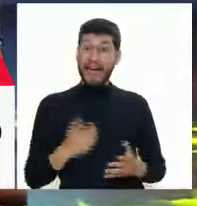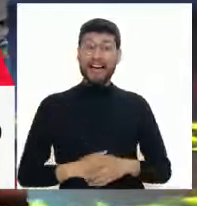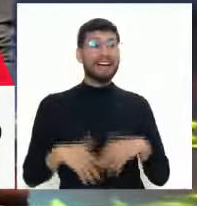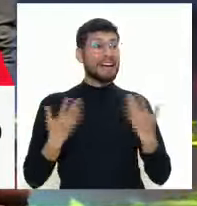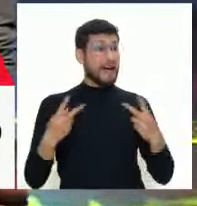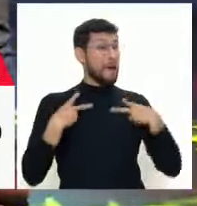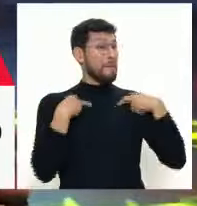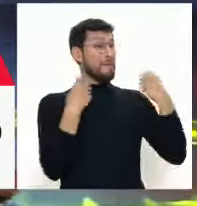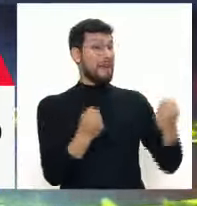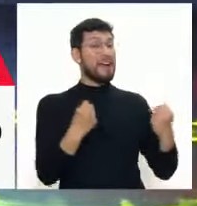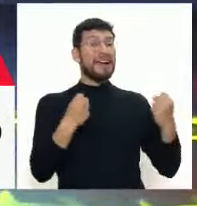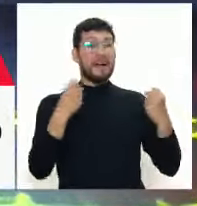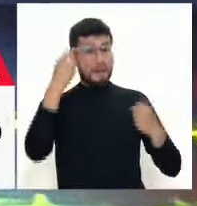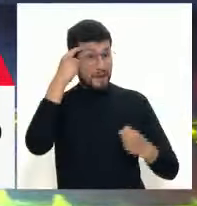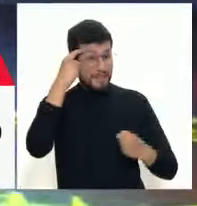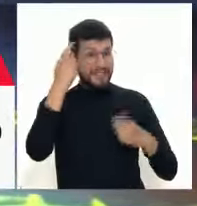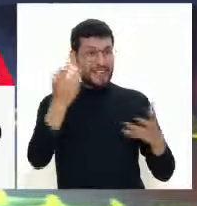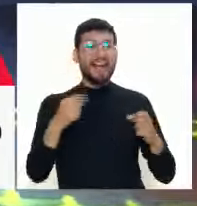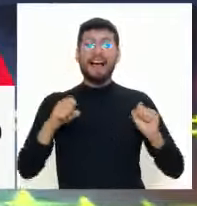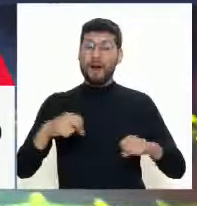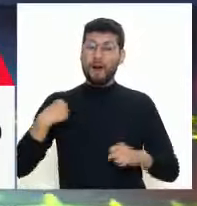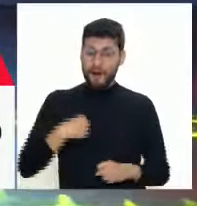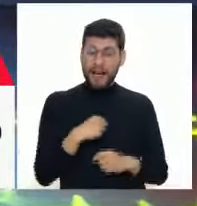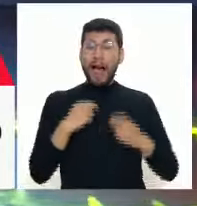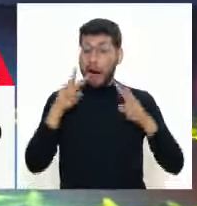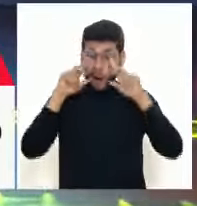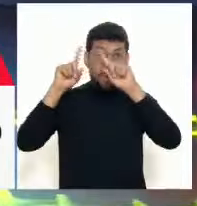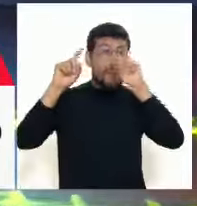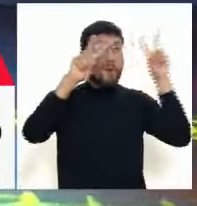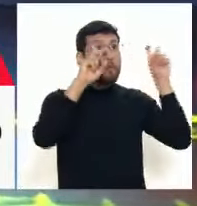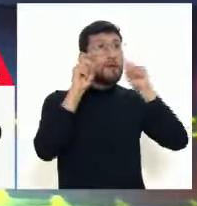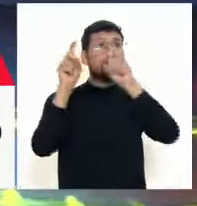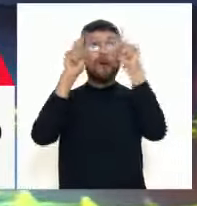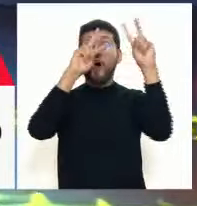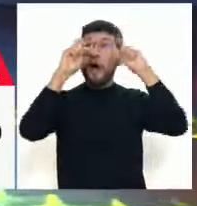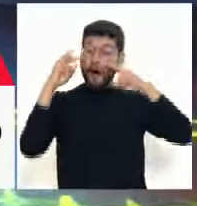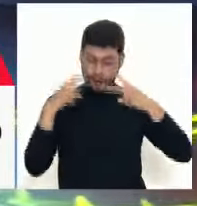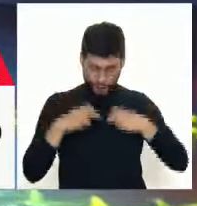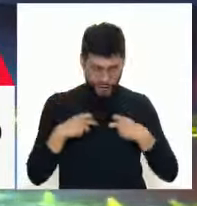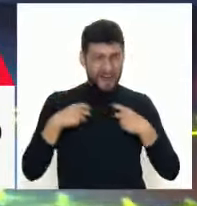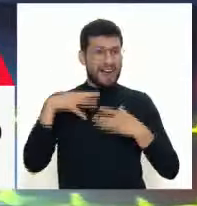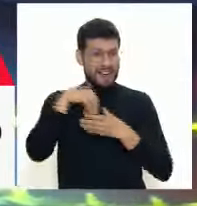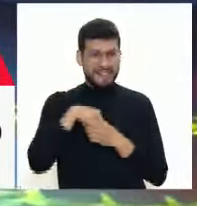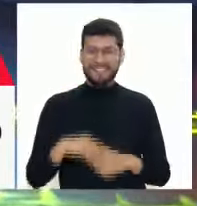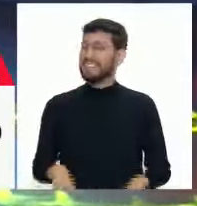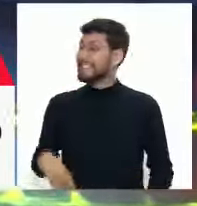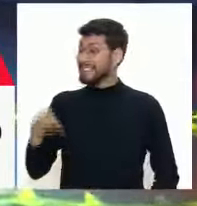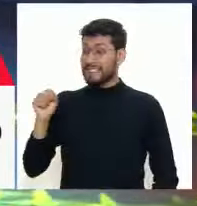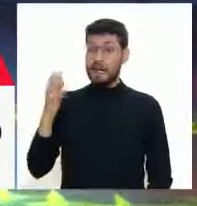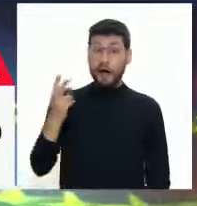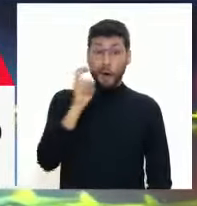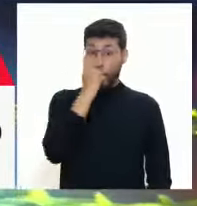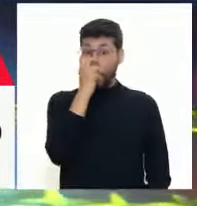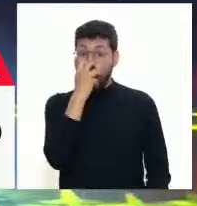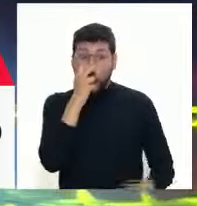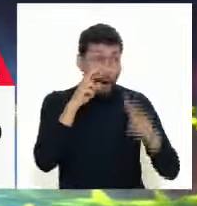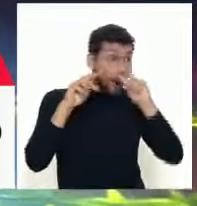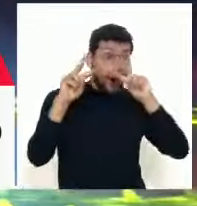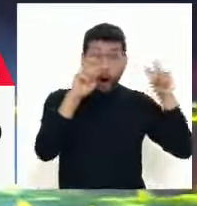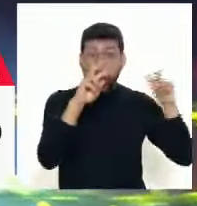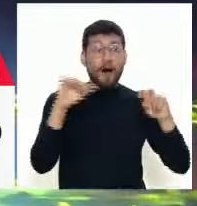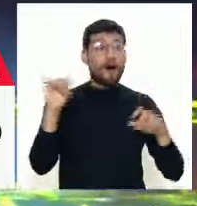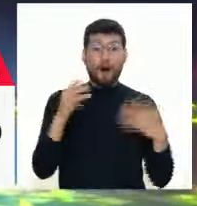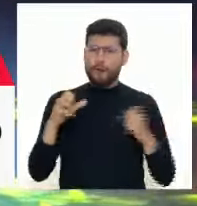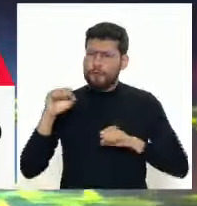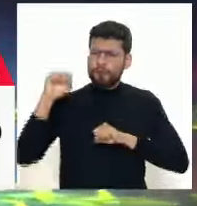En Valientemente nos apasiona hacer preguntas y explorar el mundo interior. Es que la curiosidad es como